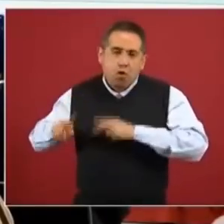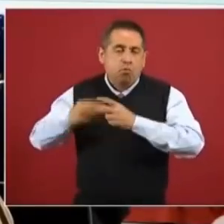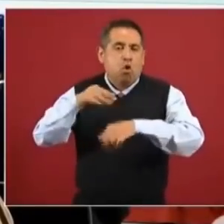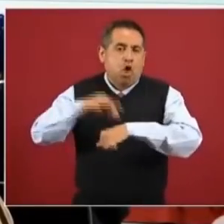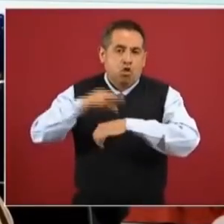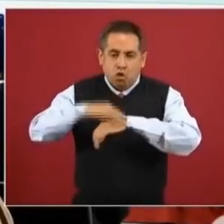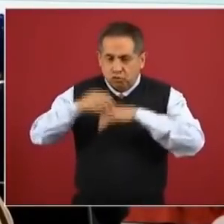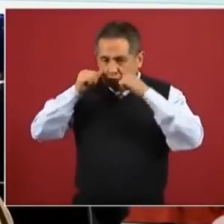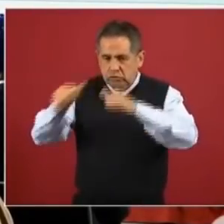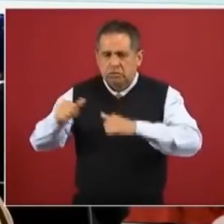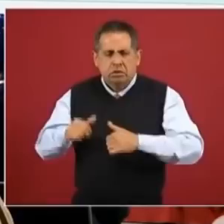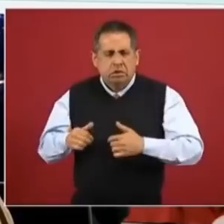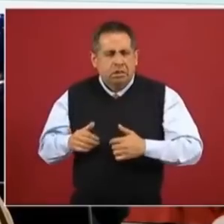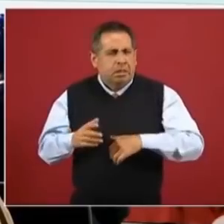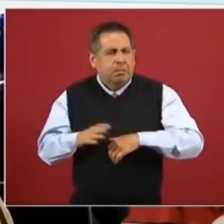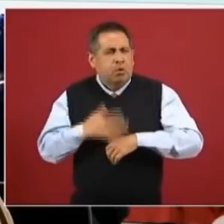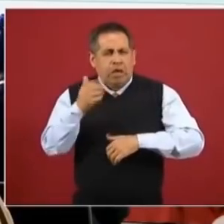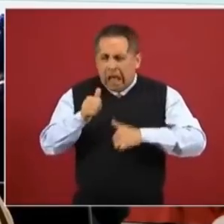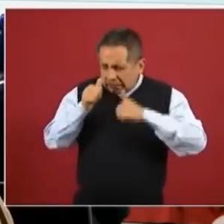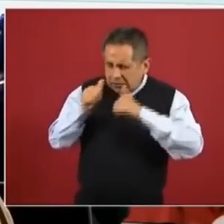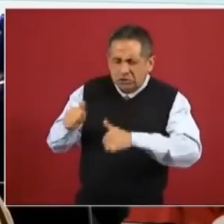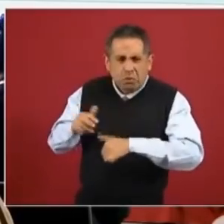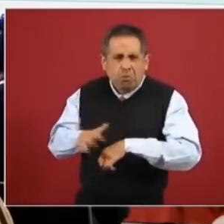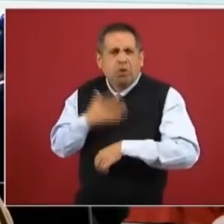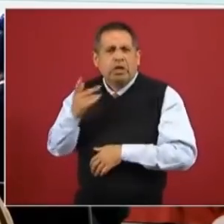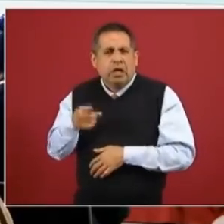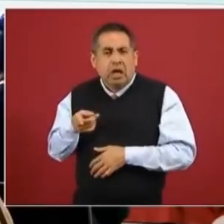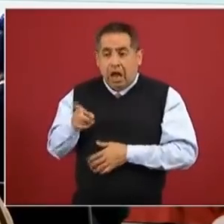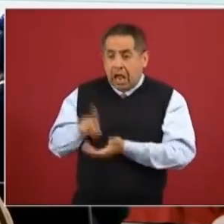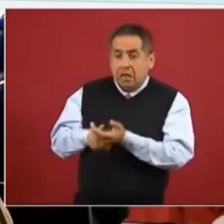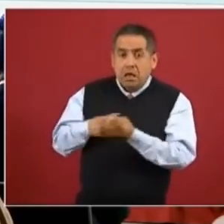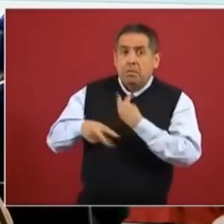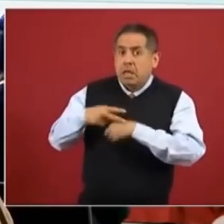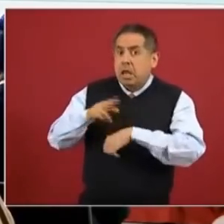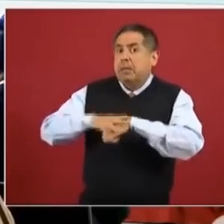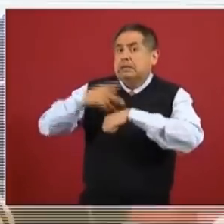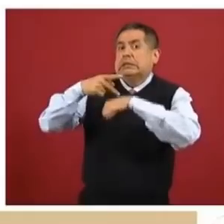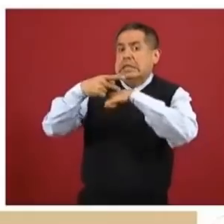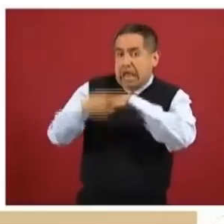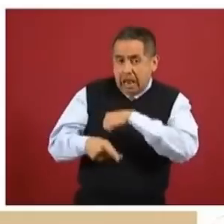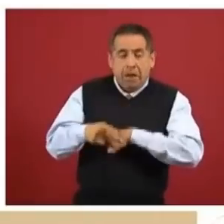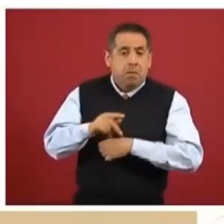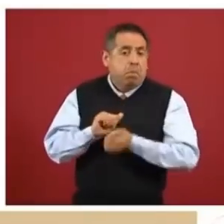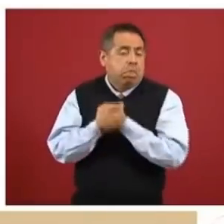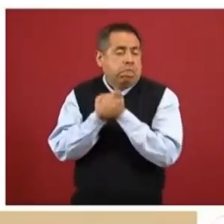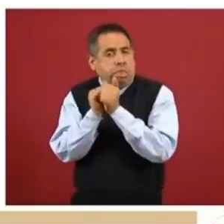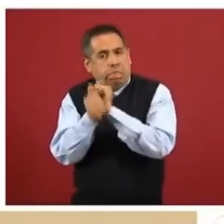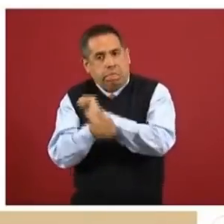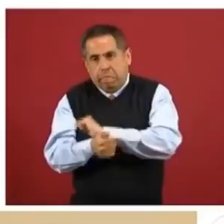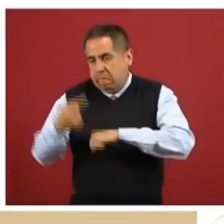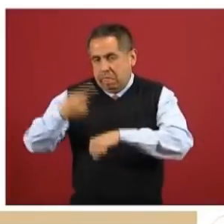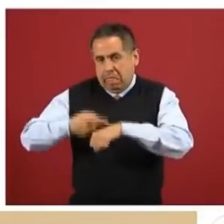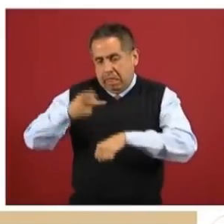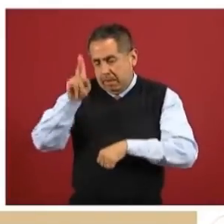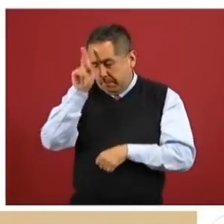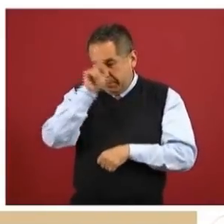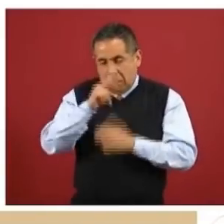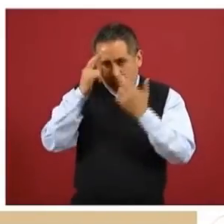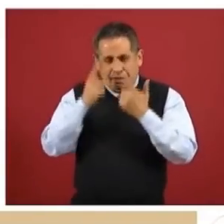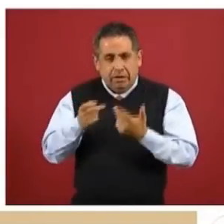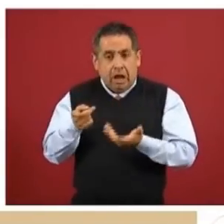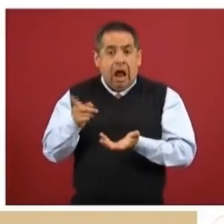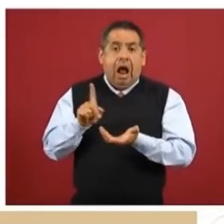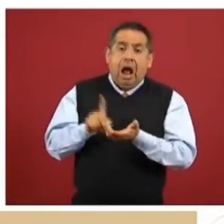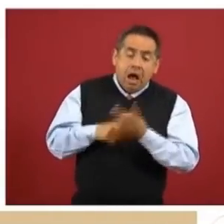debo yo de solicitar atención? Porque hay complicaciones de la enfermedad. ¿Qué tipo de complicaciones? La